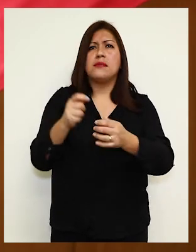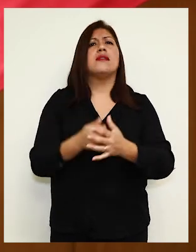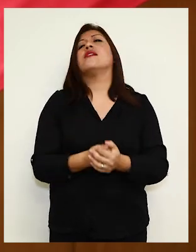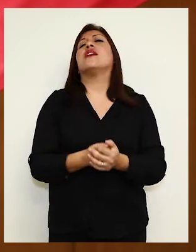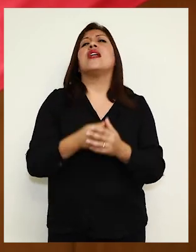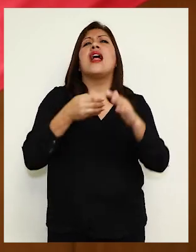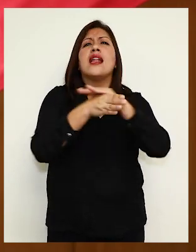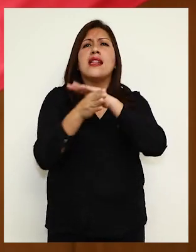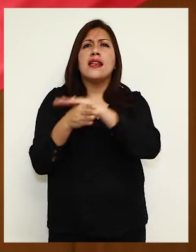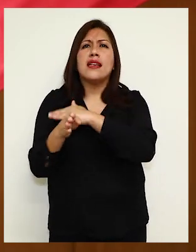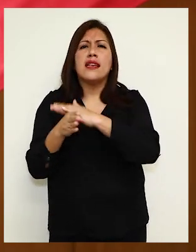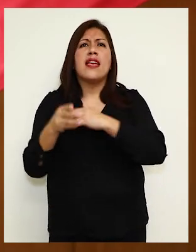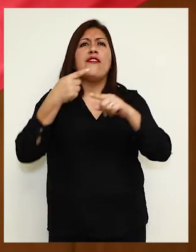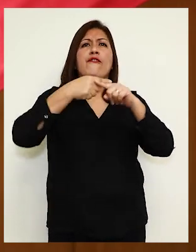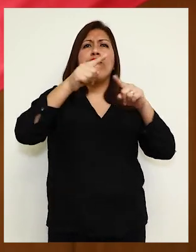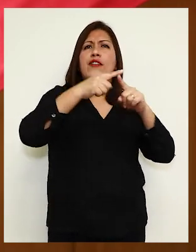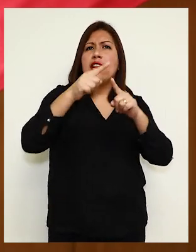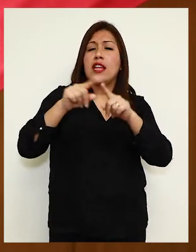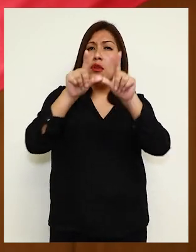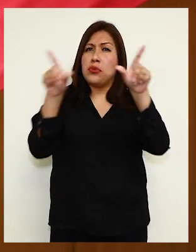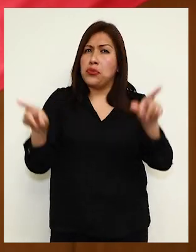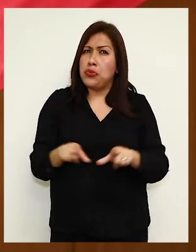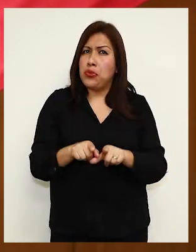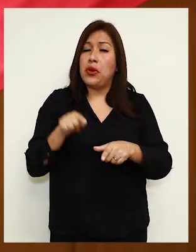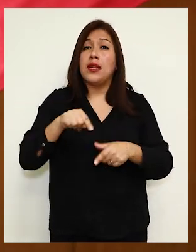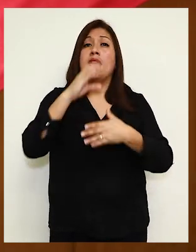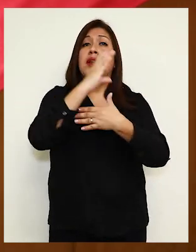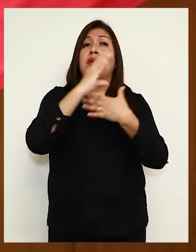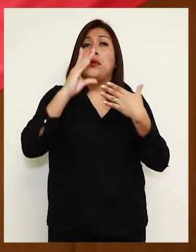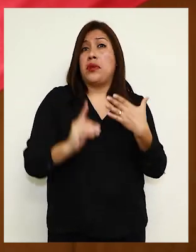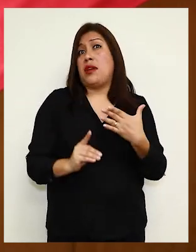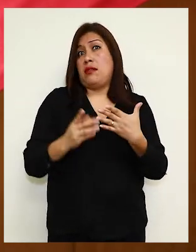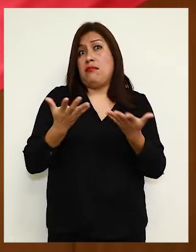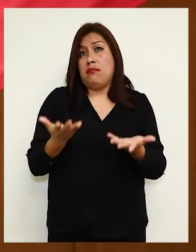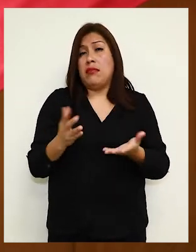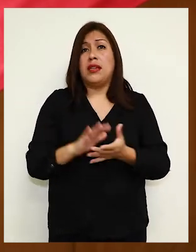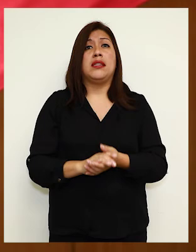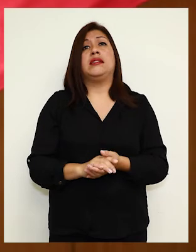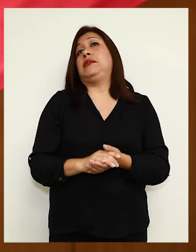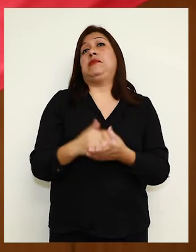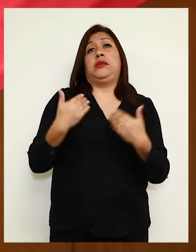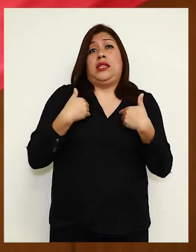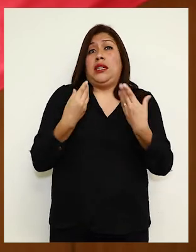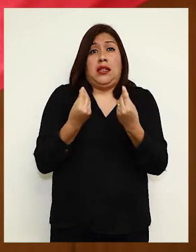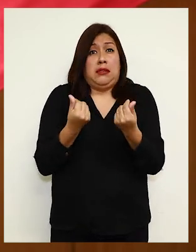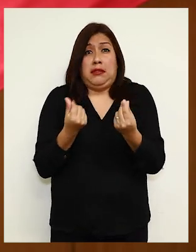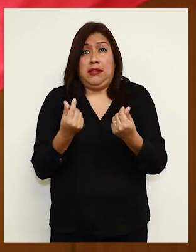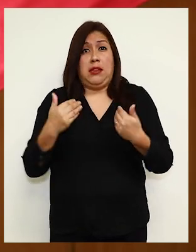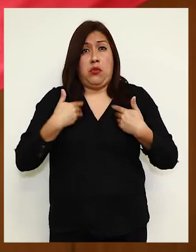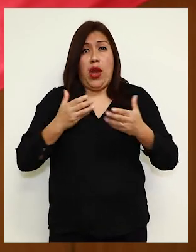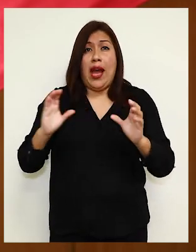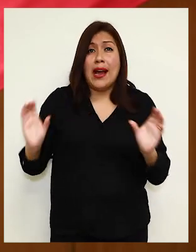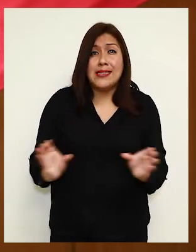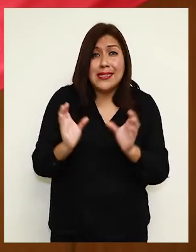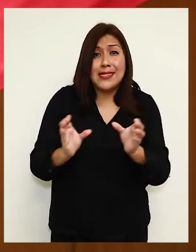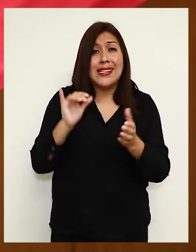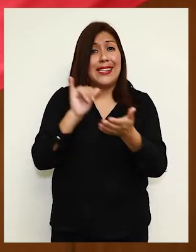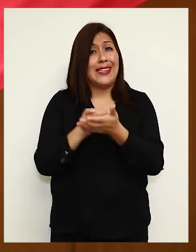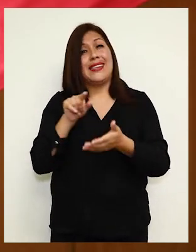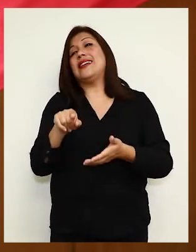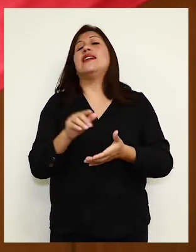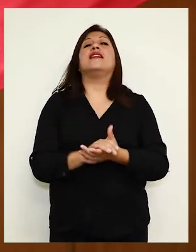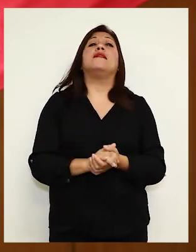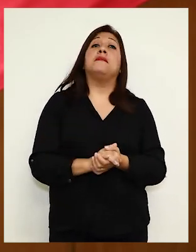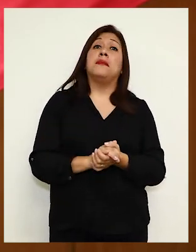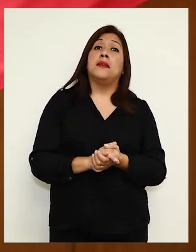CONADIS no tiene presupuesto para realizar esta gestión. El CONADIS, y qué bueno que gracias a ustedes lo podamos decir, el CONADIS